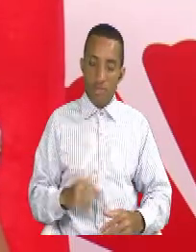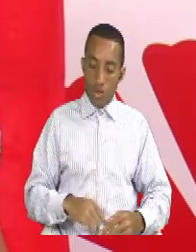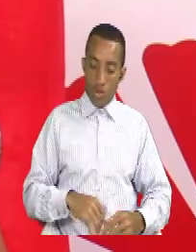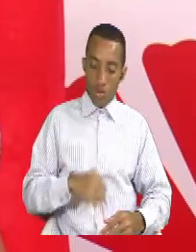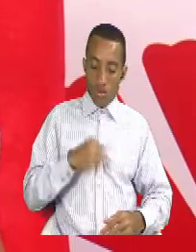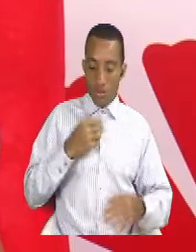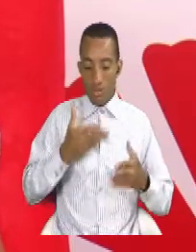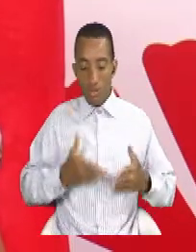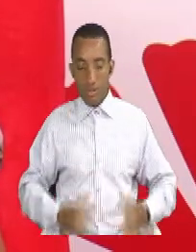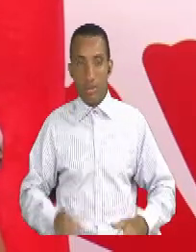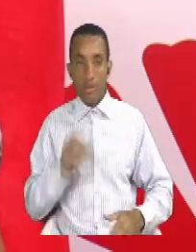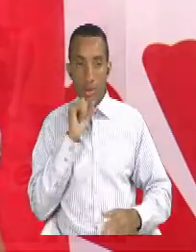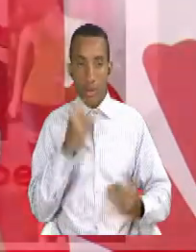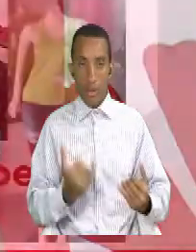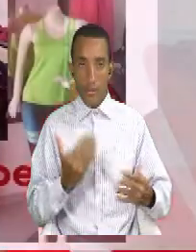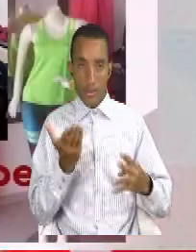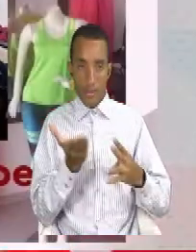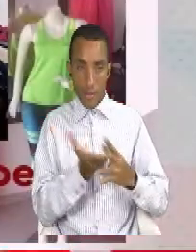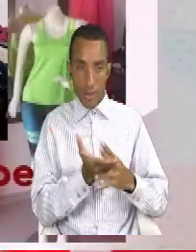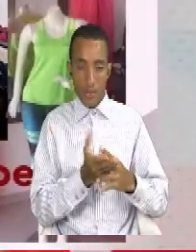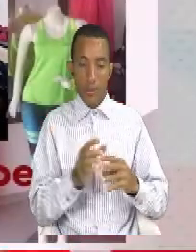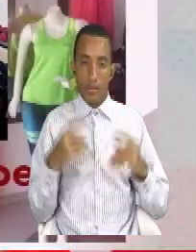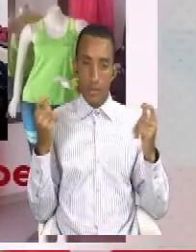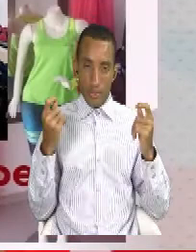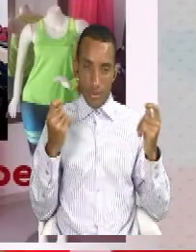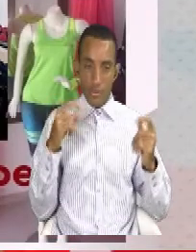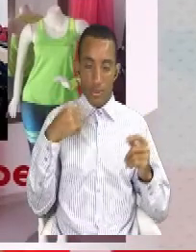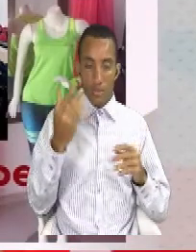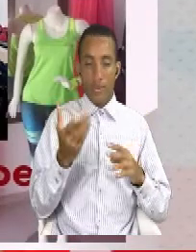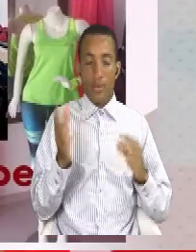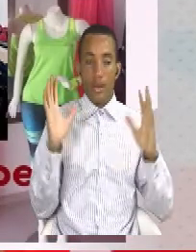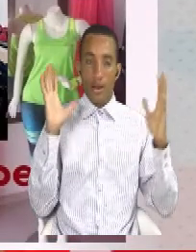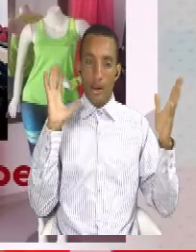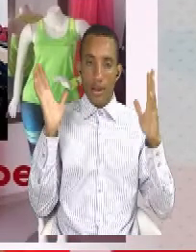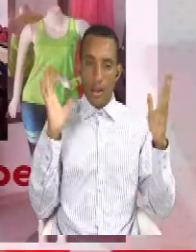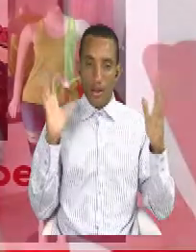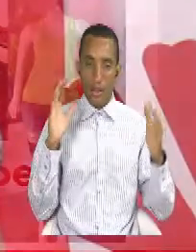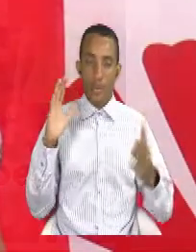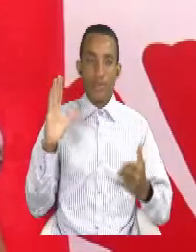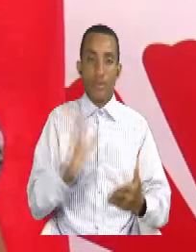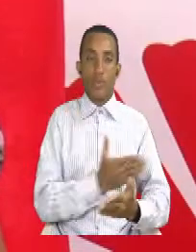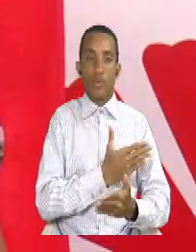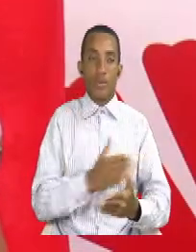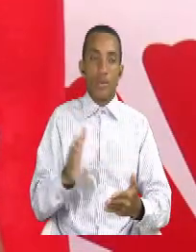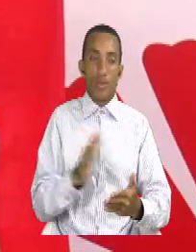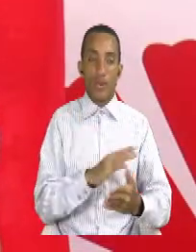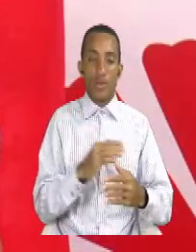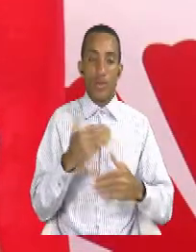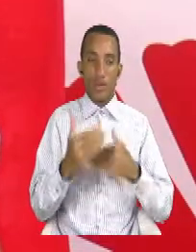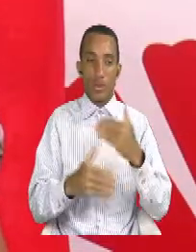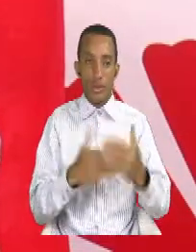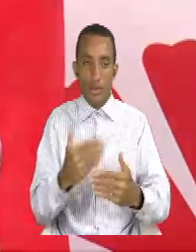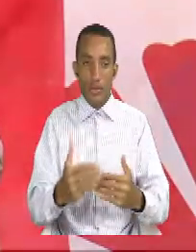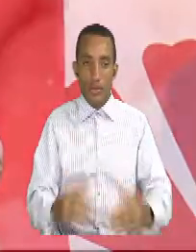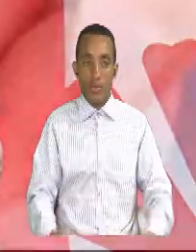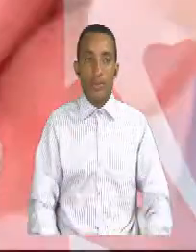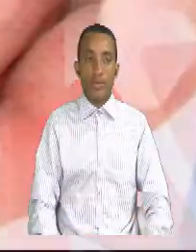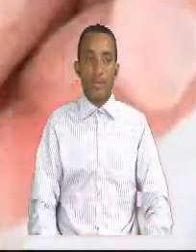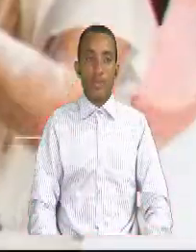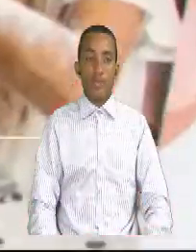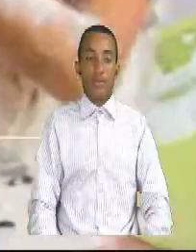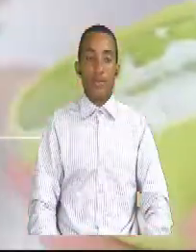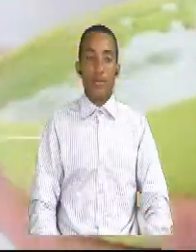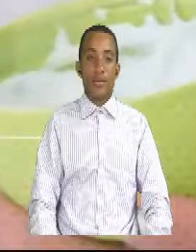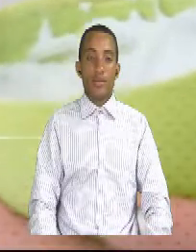sol? Vamos un momento a una pausa comerciales, ya volvemos a hablar de la música, el desarrollo y la sociedad.